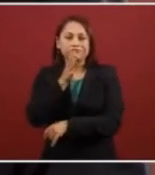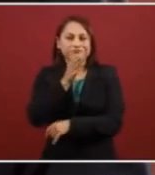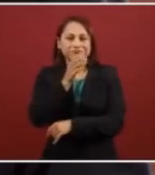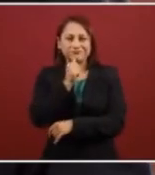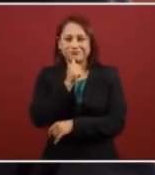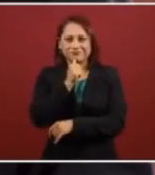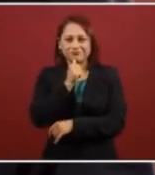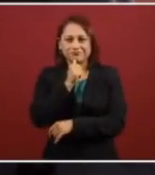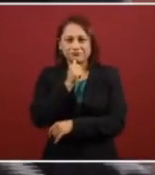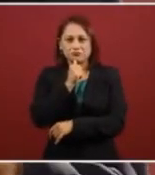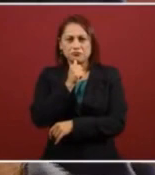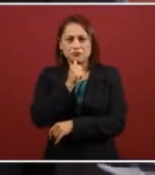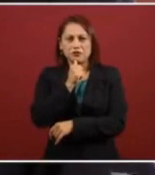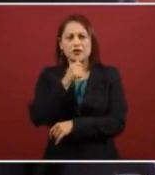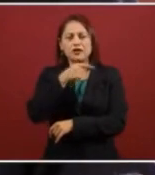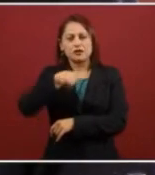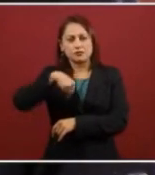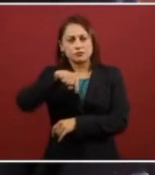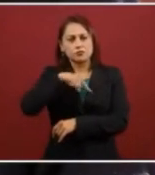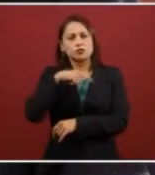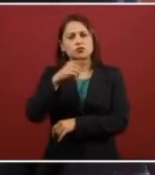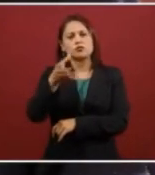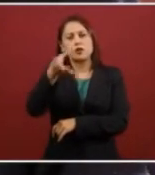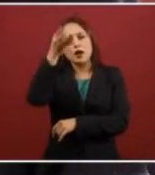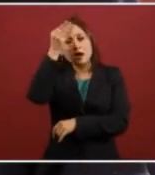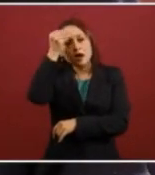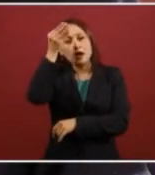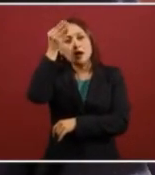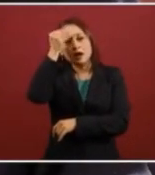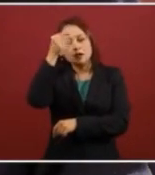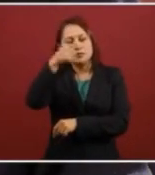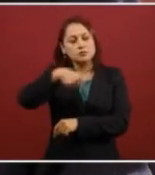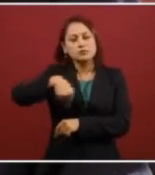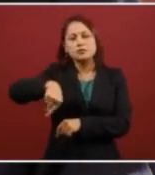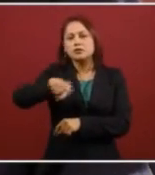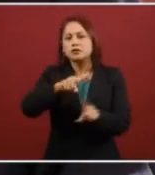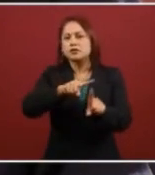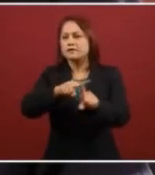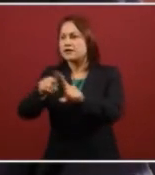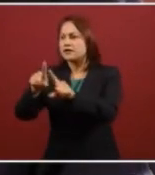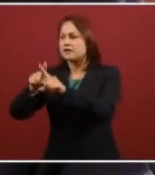haber debate, y tiene there que has haber to be debate discrepancias, and discrepancies,